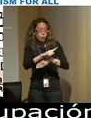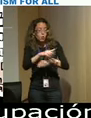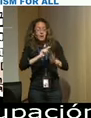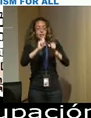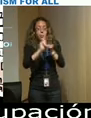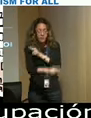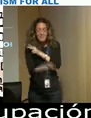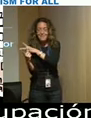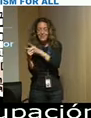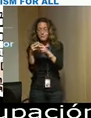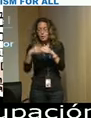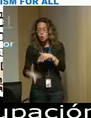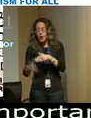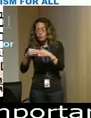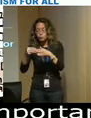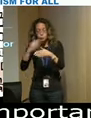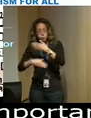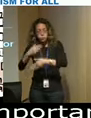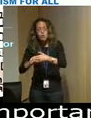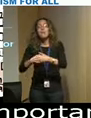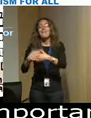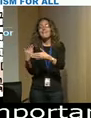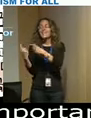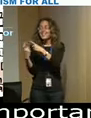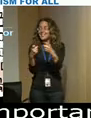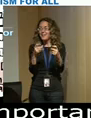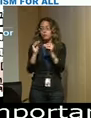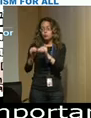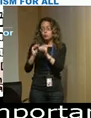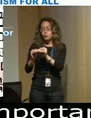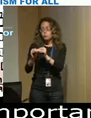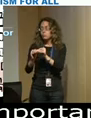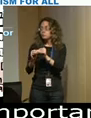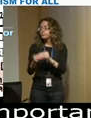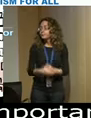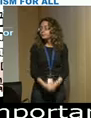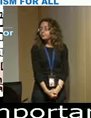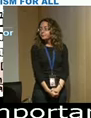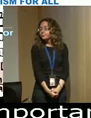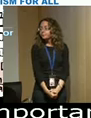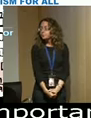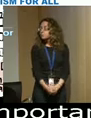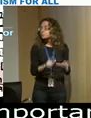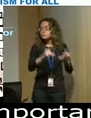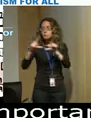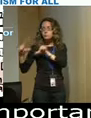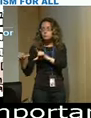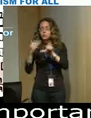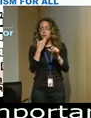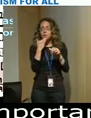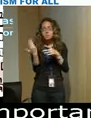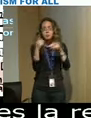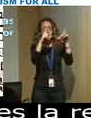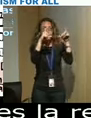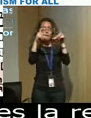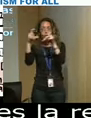la necesidad de ese cliente, turista o como proceda a llamarle. pasa. Entonces, si queréis que os haga una foto